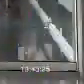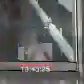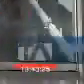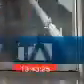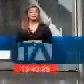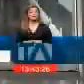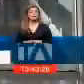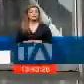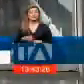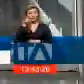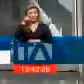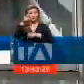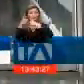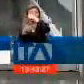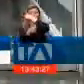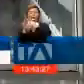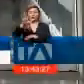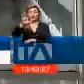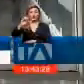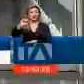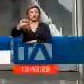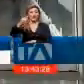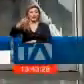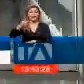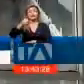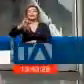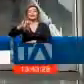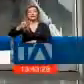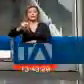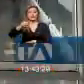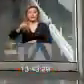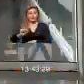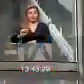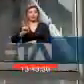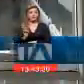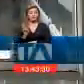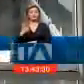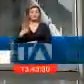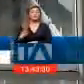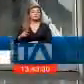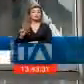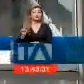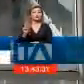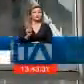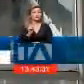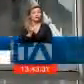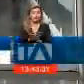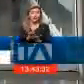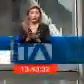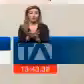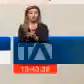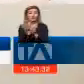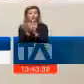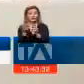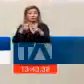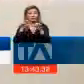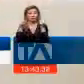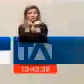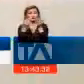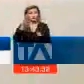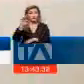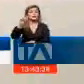El fiscal subrogante Wilson Toainga acudió a la Comisión de Enmiendas para reaccionar a la propuesta de enmienda presentada por el ex legislador